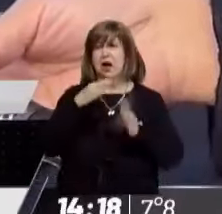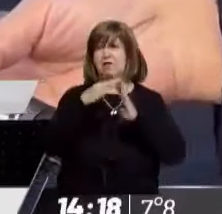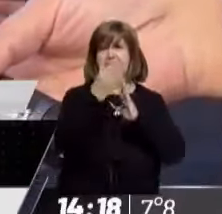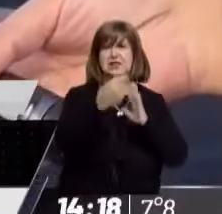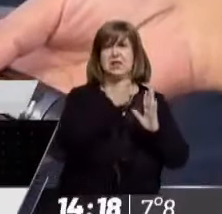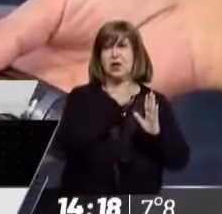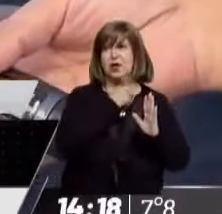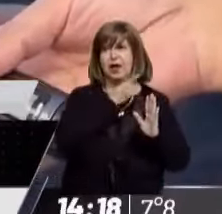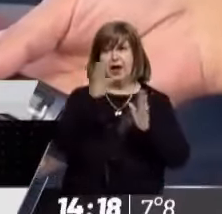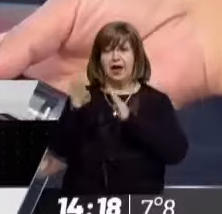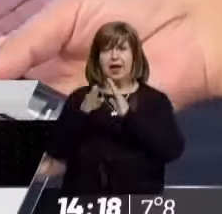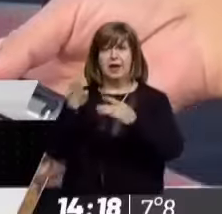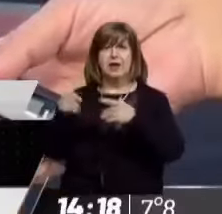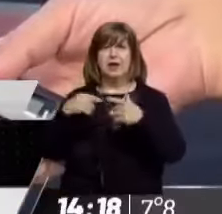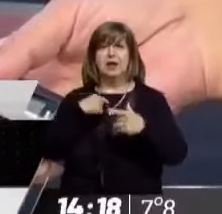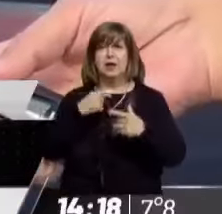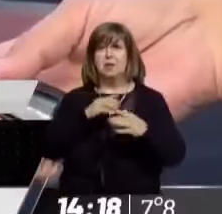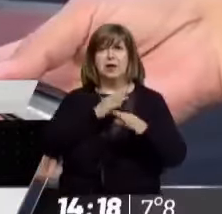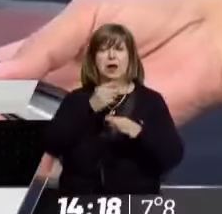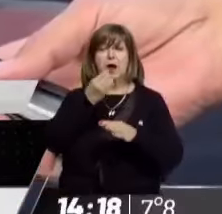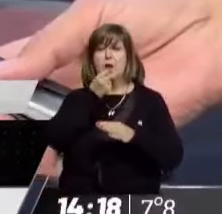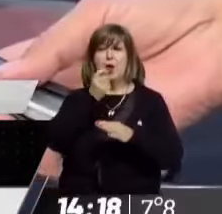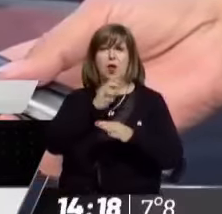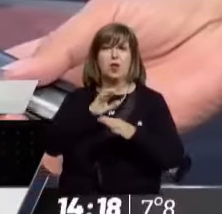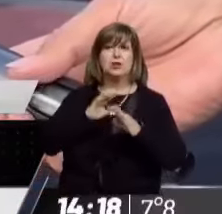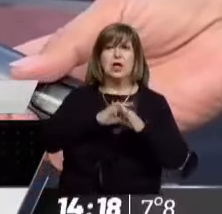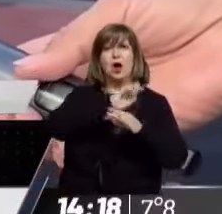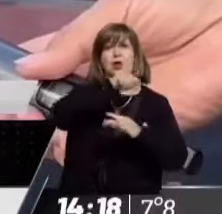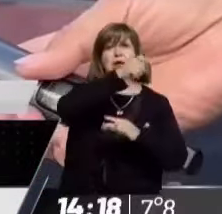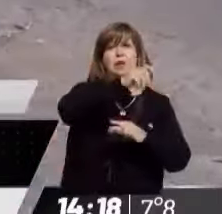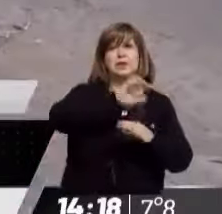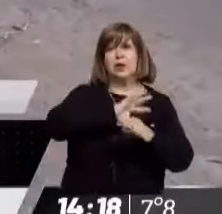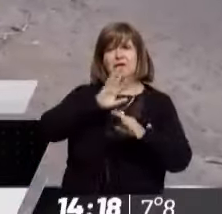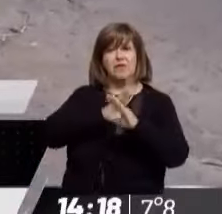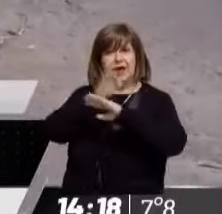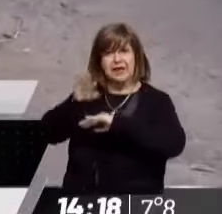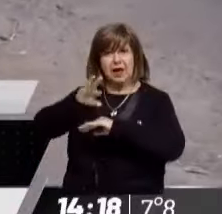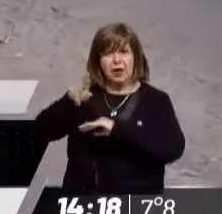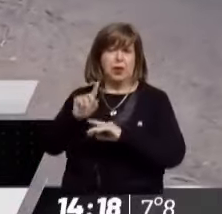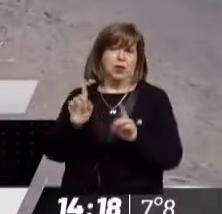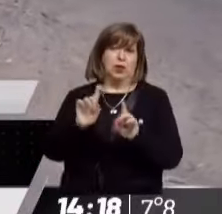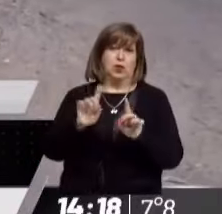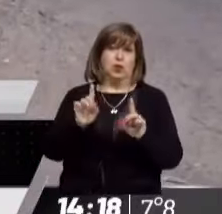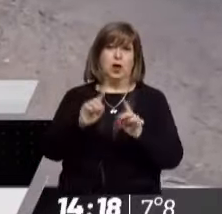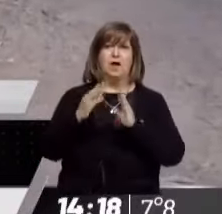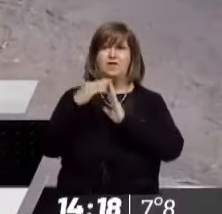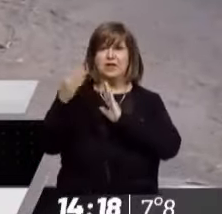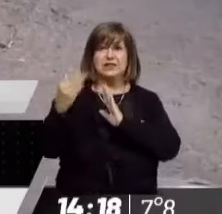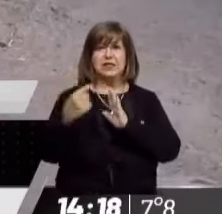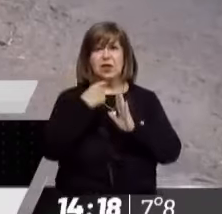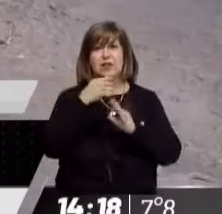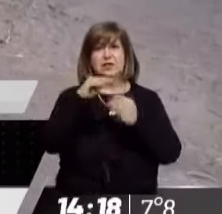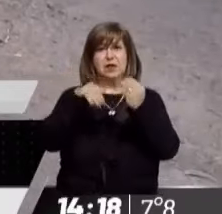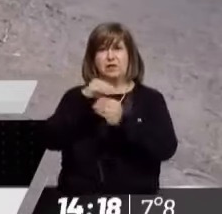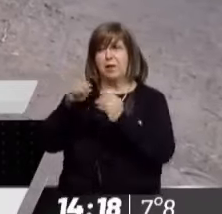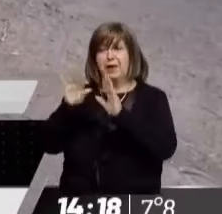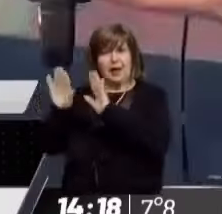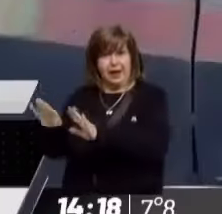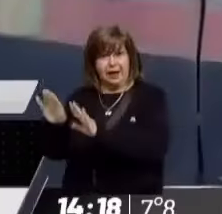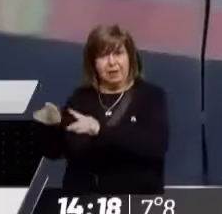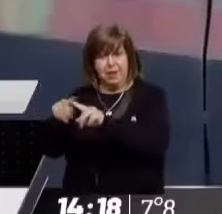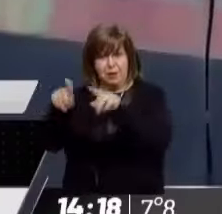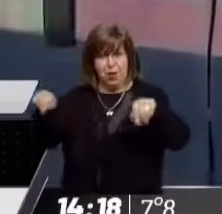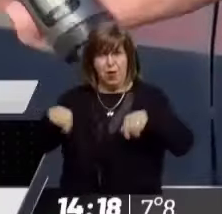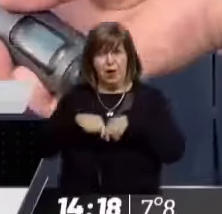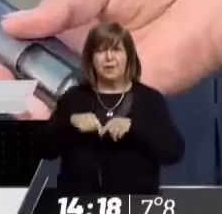estemos acá porque vienen de allí al frente a robar y se meten a hacer cosas entonces hay vecinos que les conviene que nosotros varias familias estemos Acá